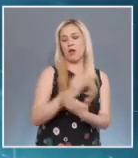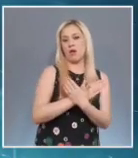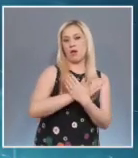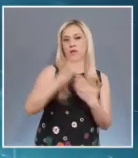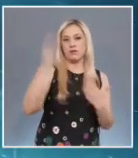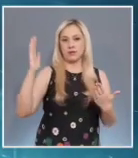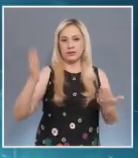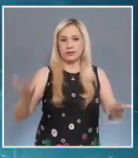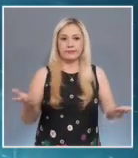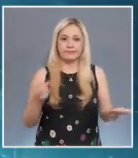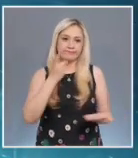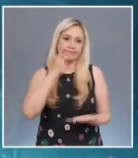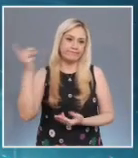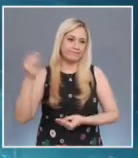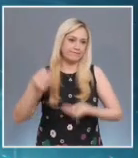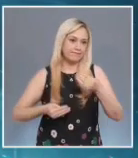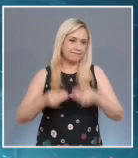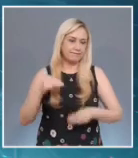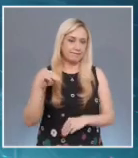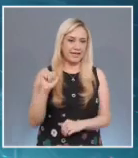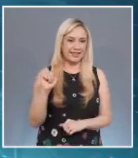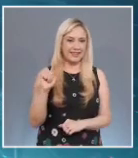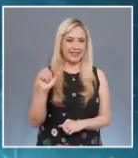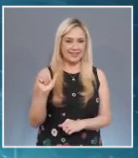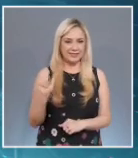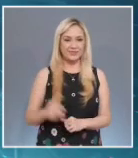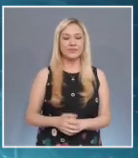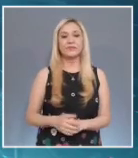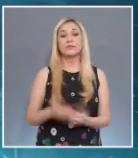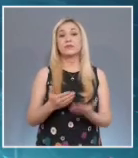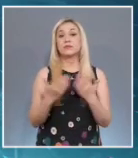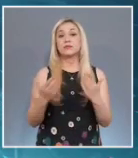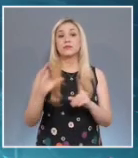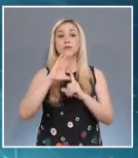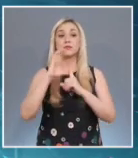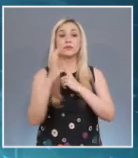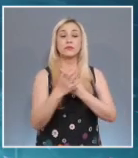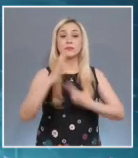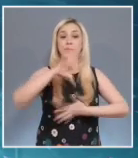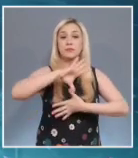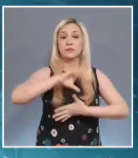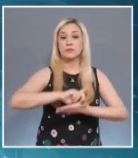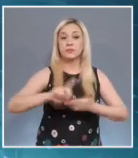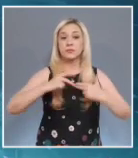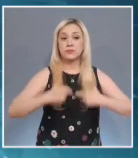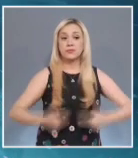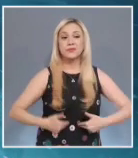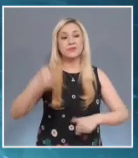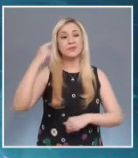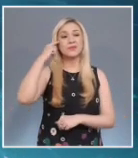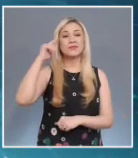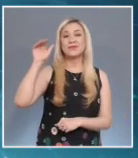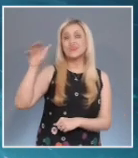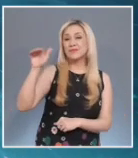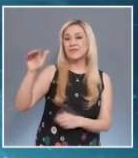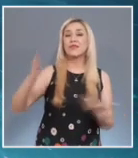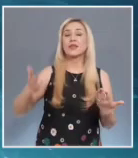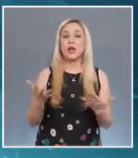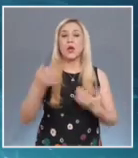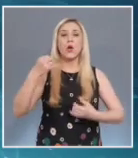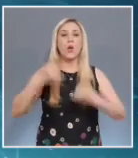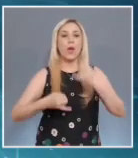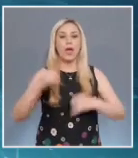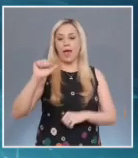Juzgadores solicitaron a la Comisión Interamericana de Derechos Humanos medidas cautelares a favor de la jueza Angélica